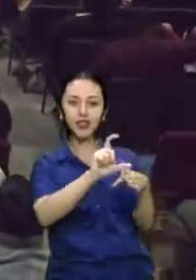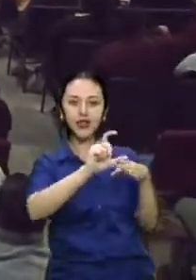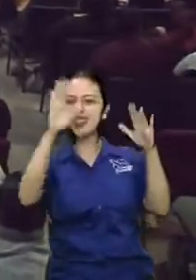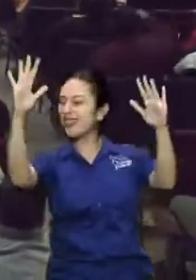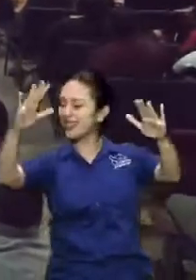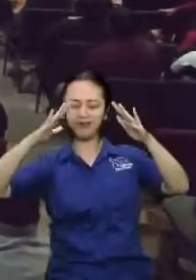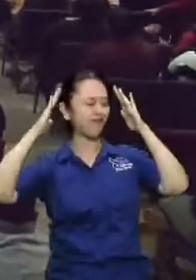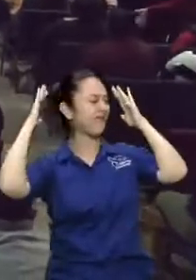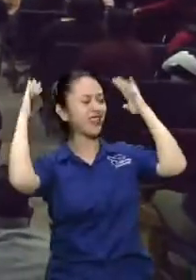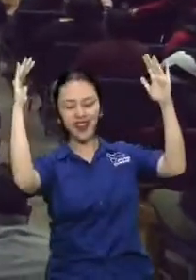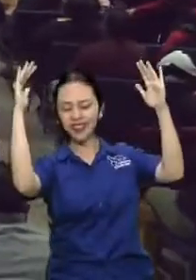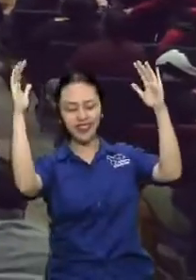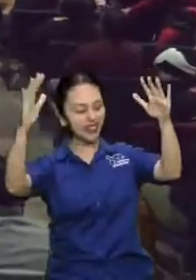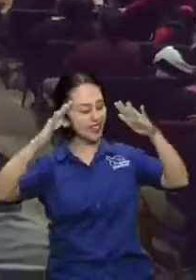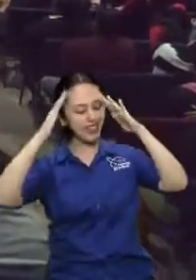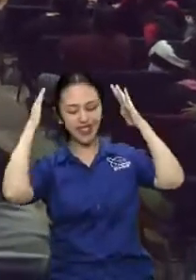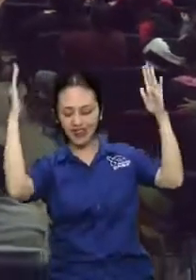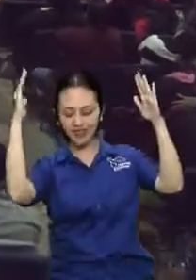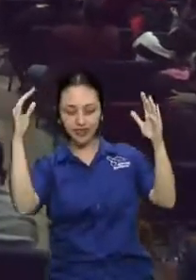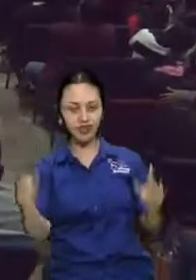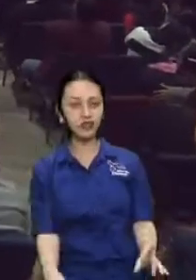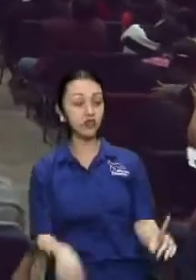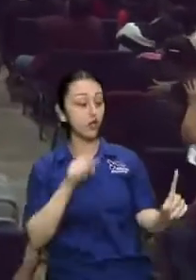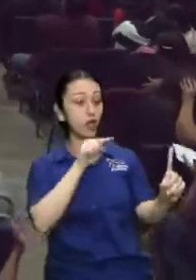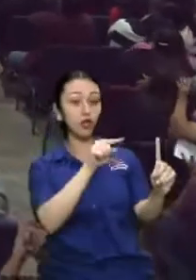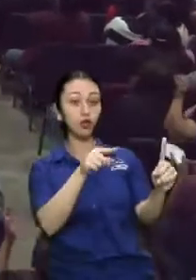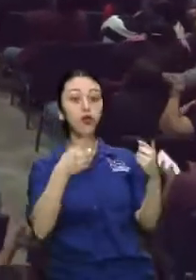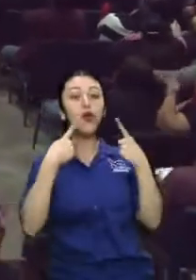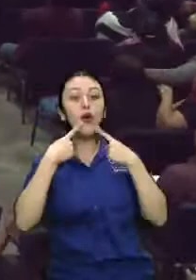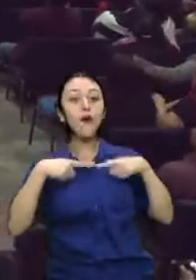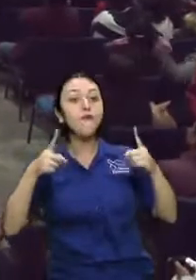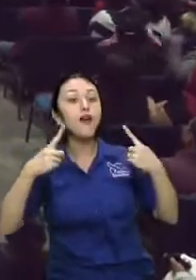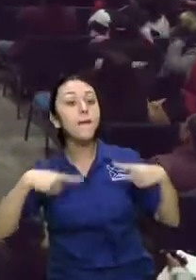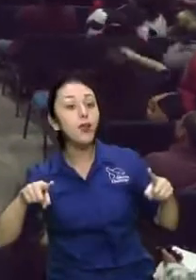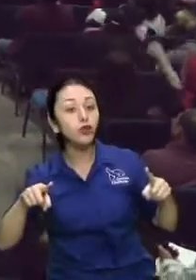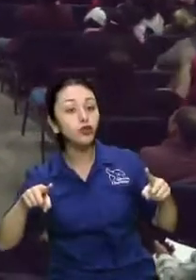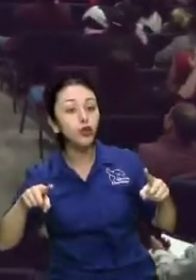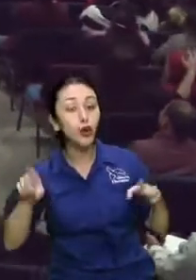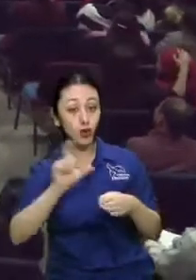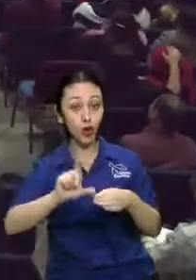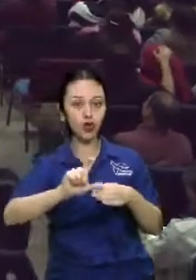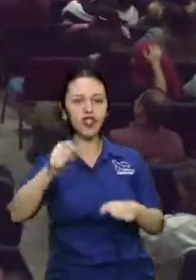cosas. Tú vas a ser famoso por cosas buenas, no por malas.